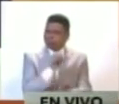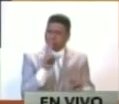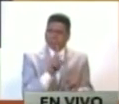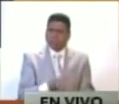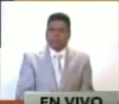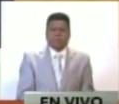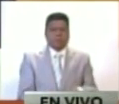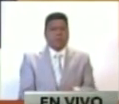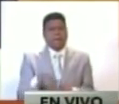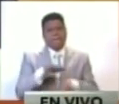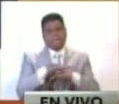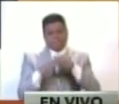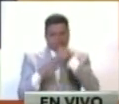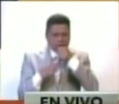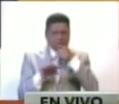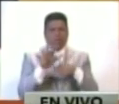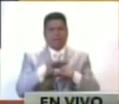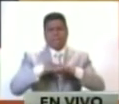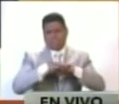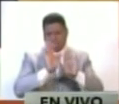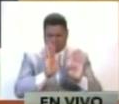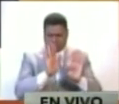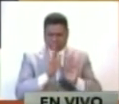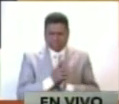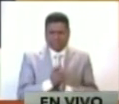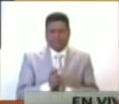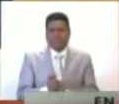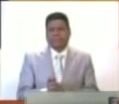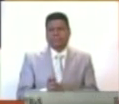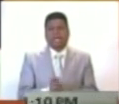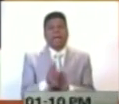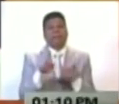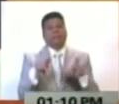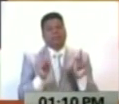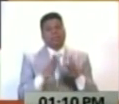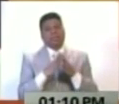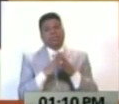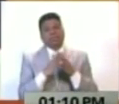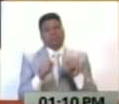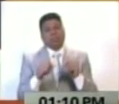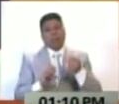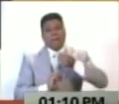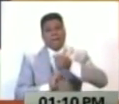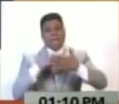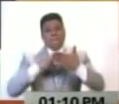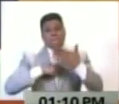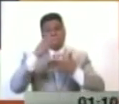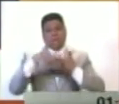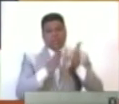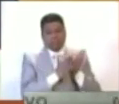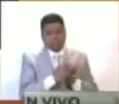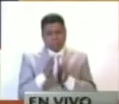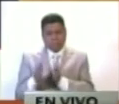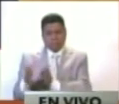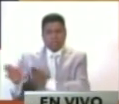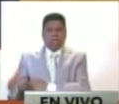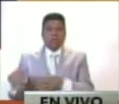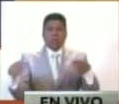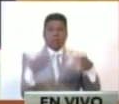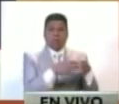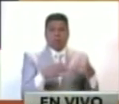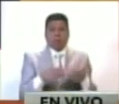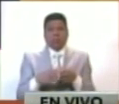Disculpen. Igualmente, presidente, ha propuesto la activación de una plataforma dentro del seno de nuestro movimiento